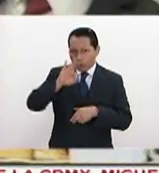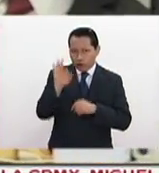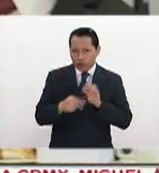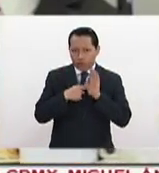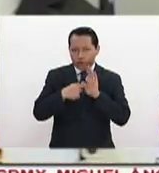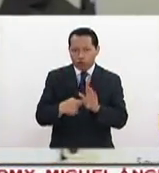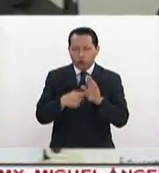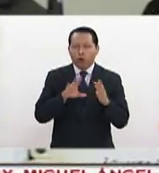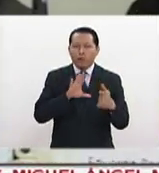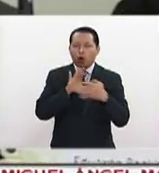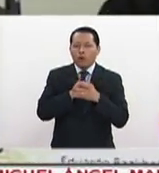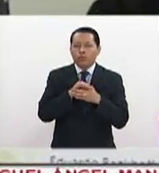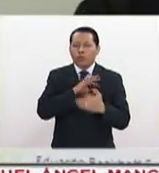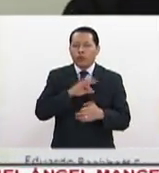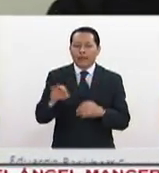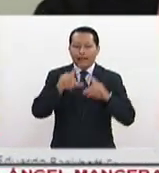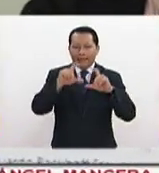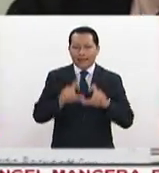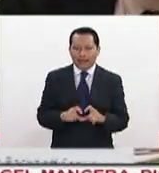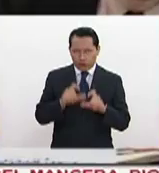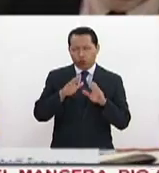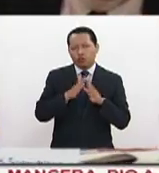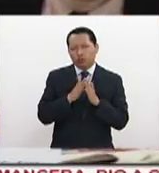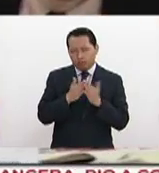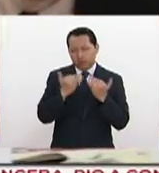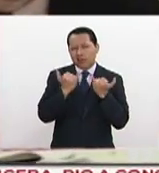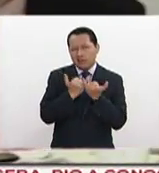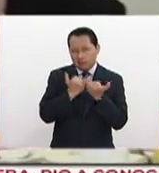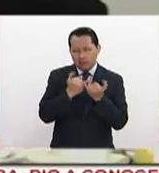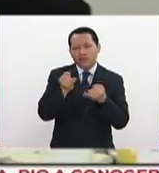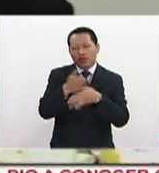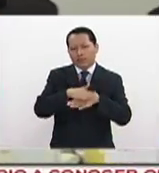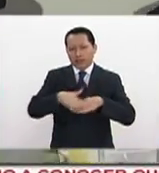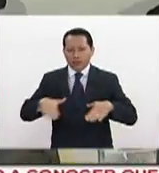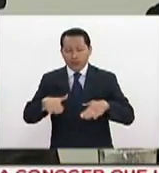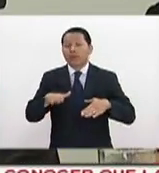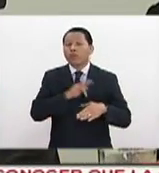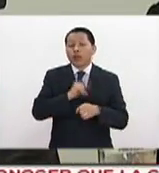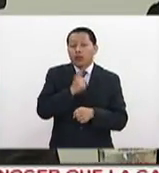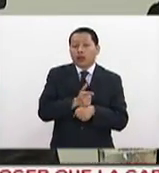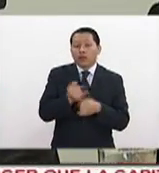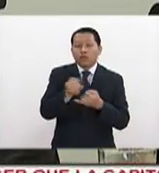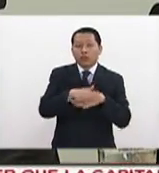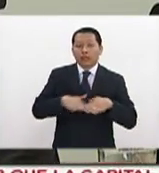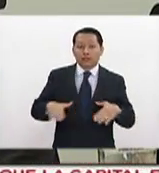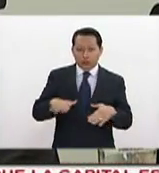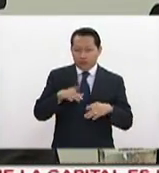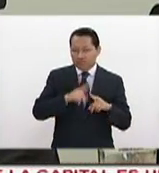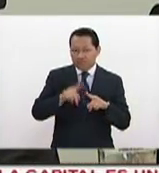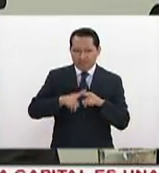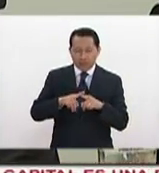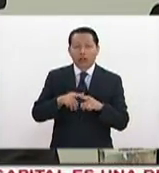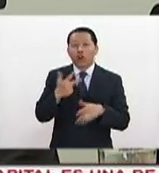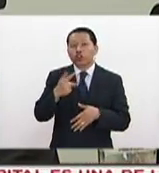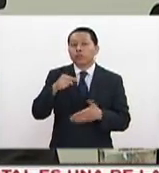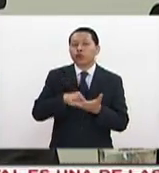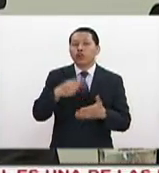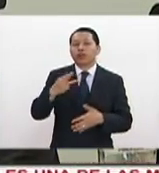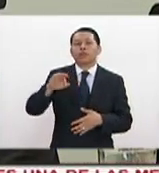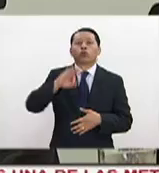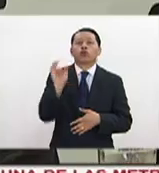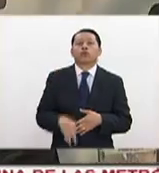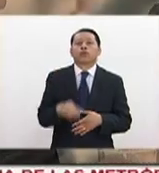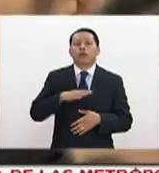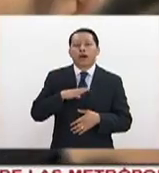demostró identificar la estructura de textos literarios e informativos y localizar información en textos. El